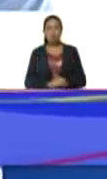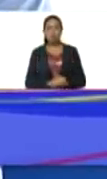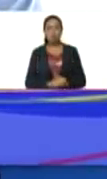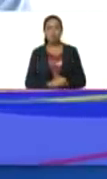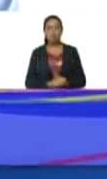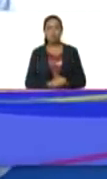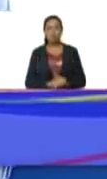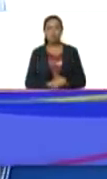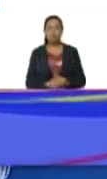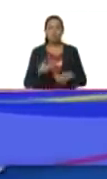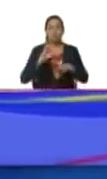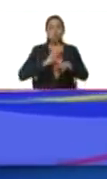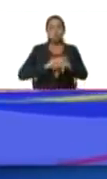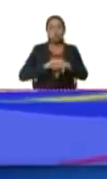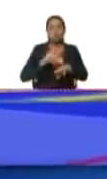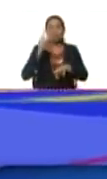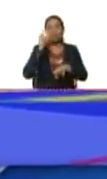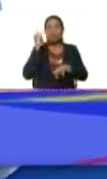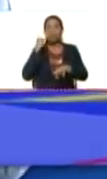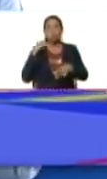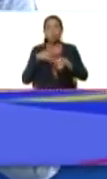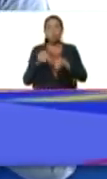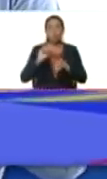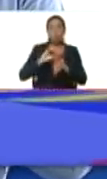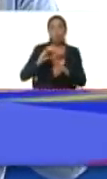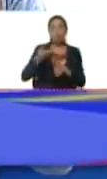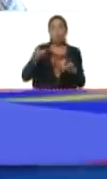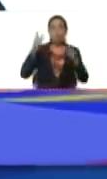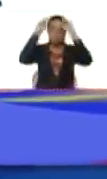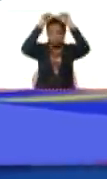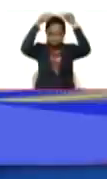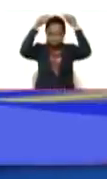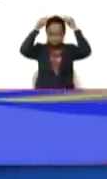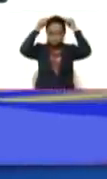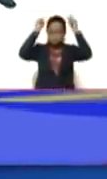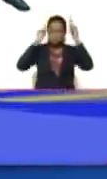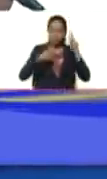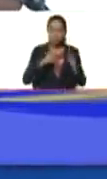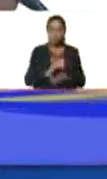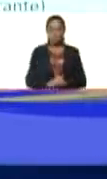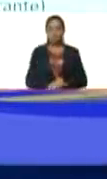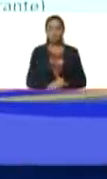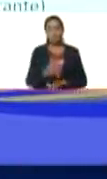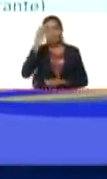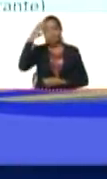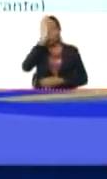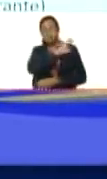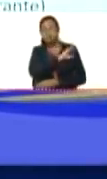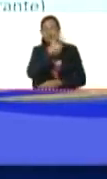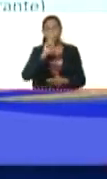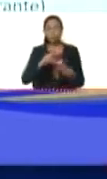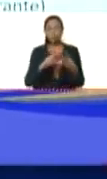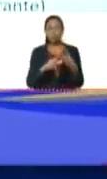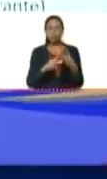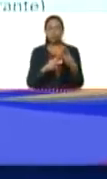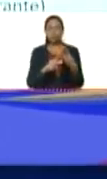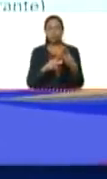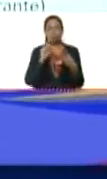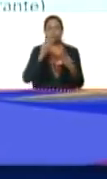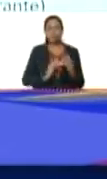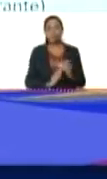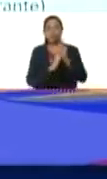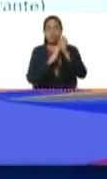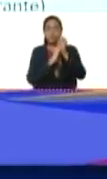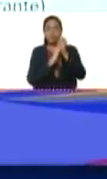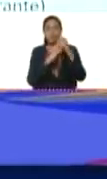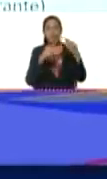una doctora, médico, enfermera o del comité de salud, por un miliciano y por una líder del